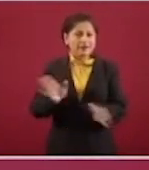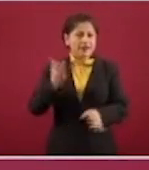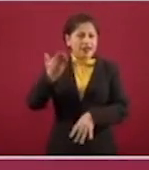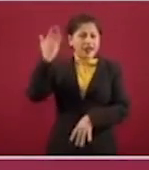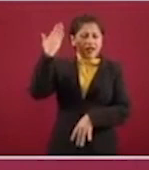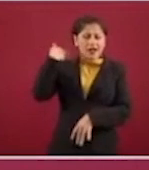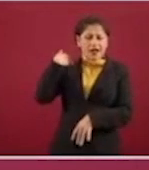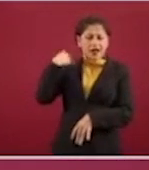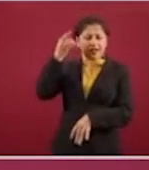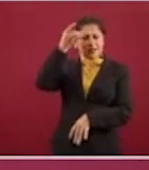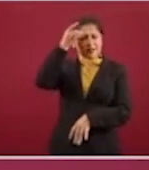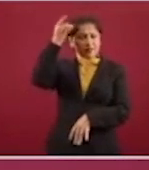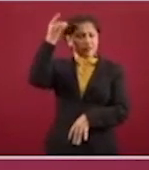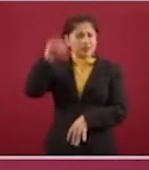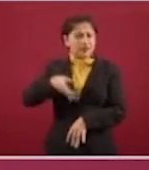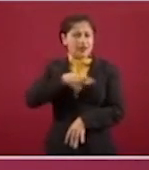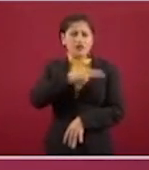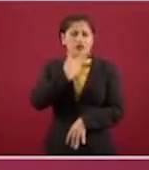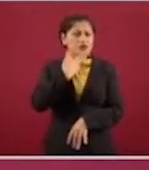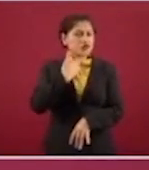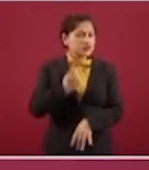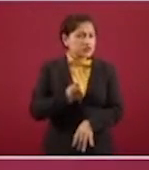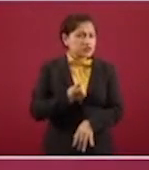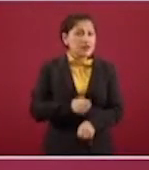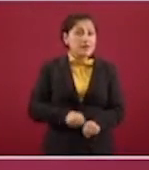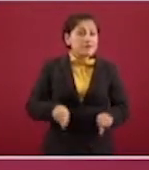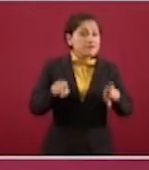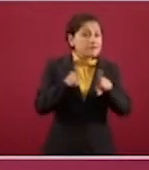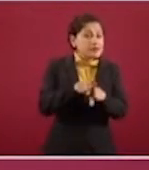terminaron de destruir la economía de Argentina